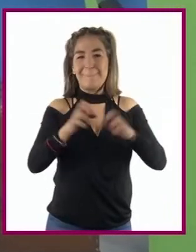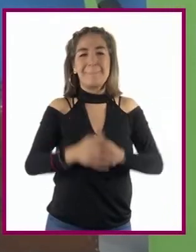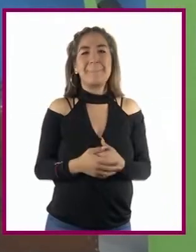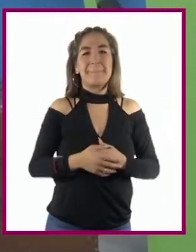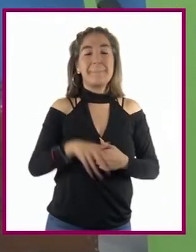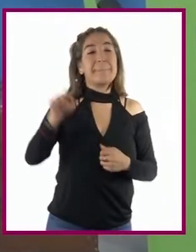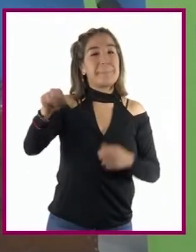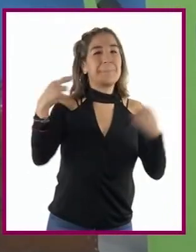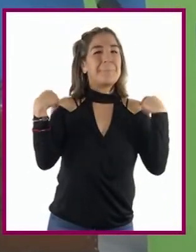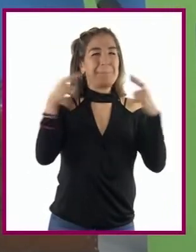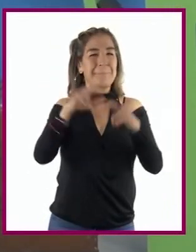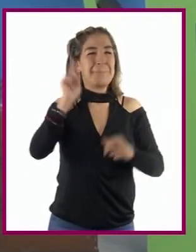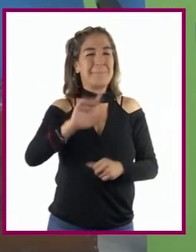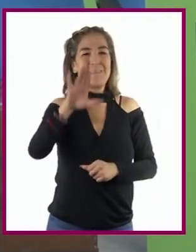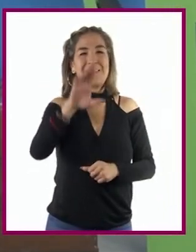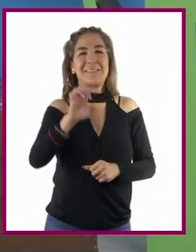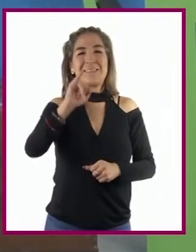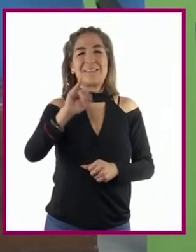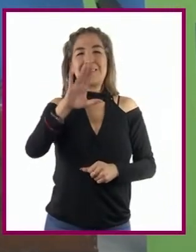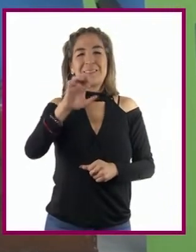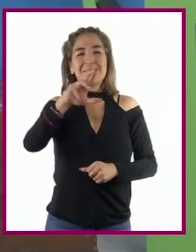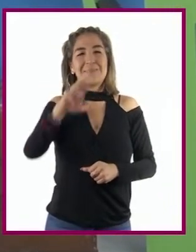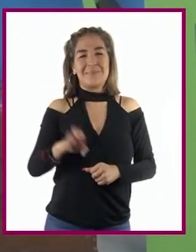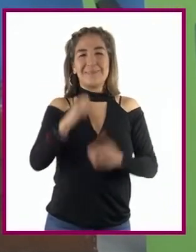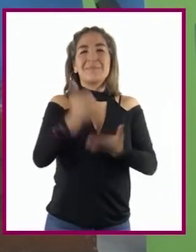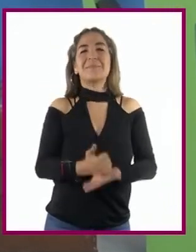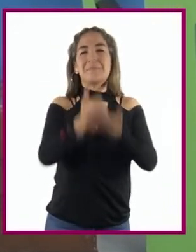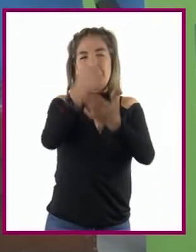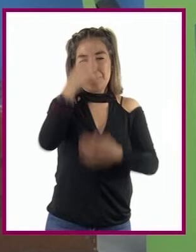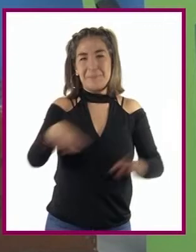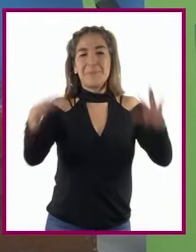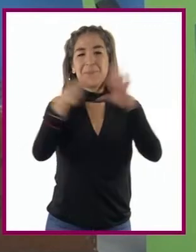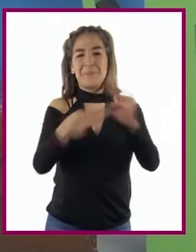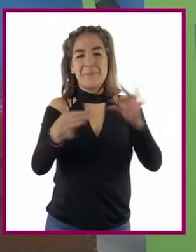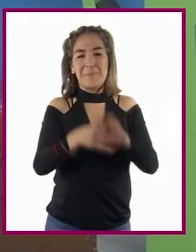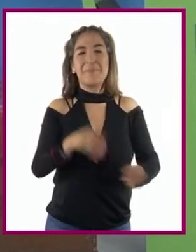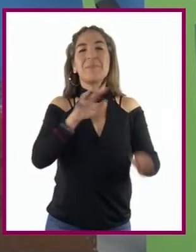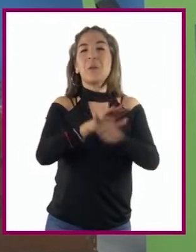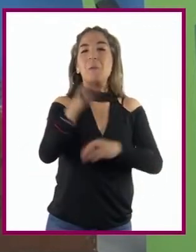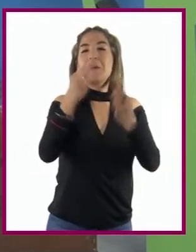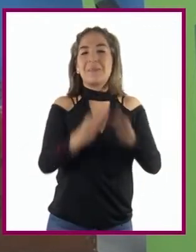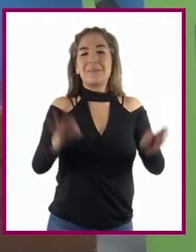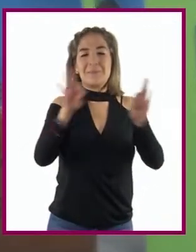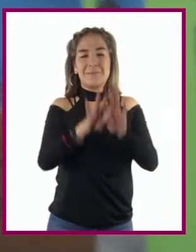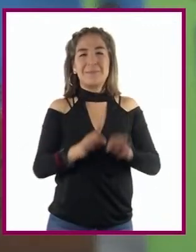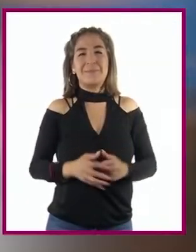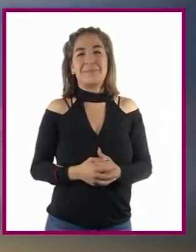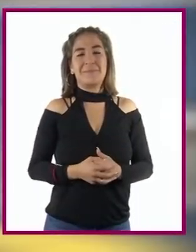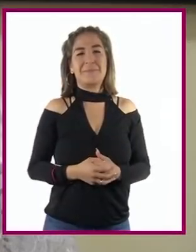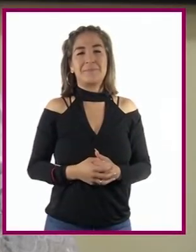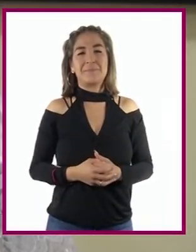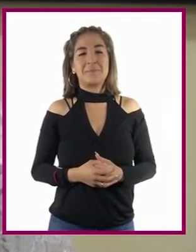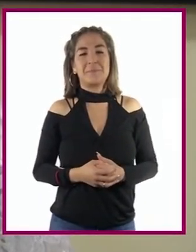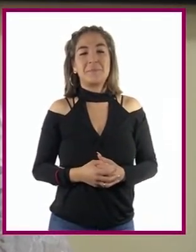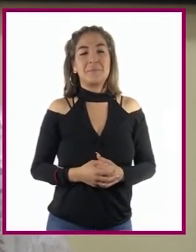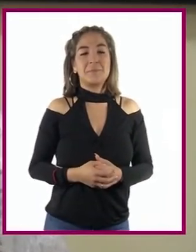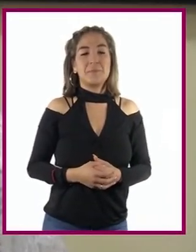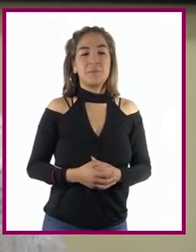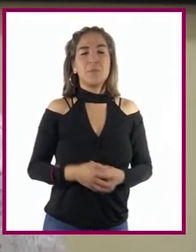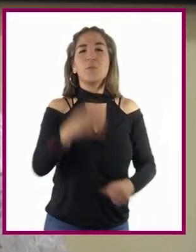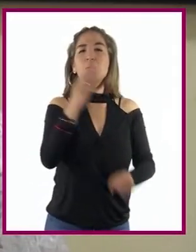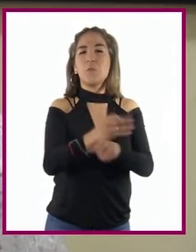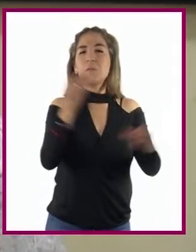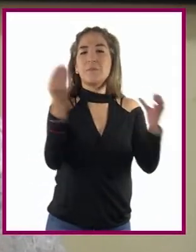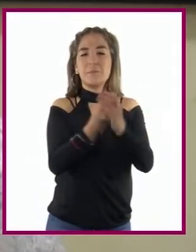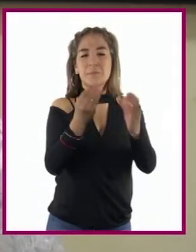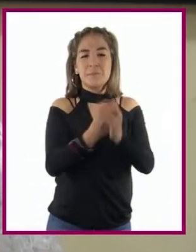La maestra Circe y el maestro Romeo nos ayudarán a retomar los aspectos más importantes. En esta